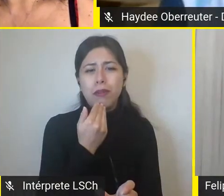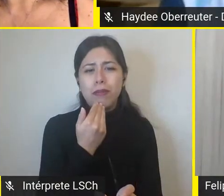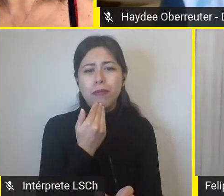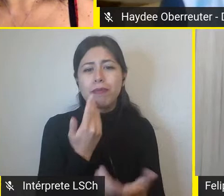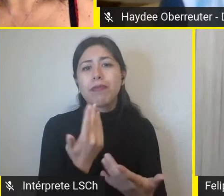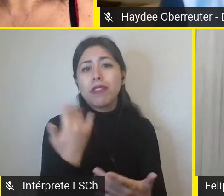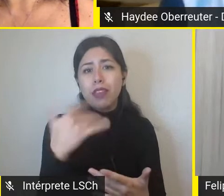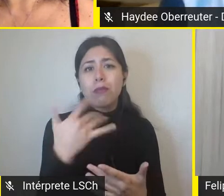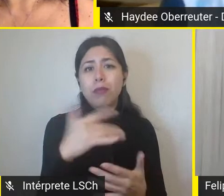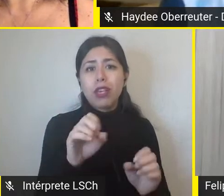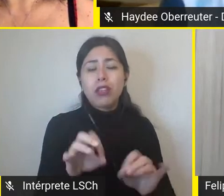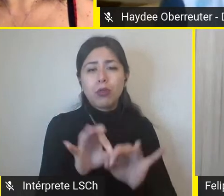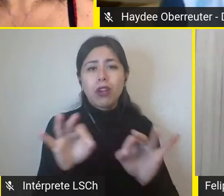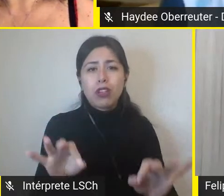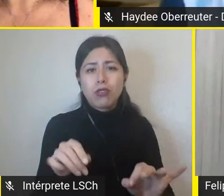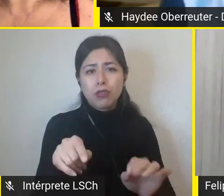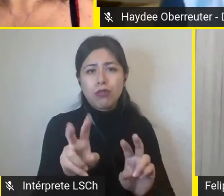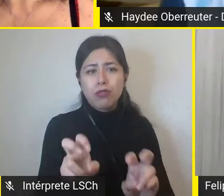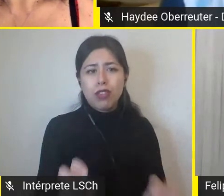importante es la educación en torno a esto.